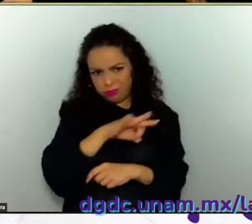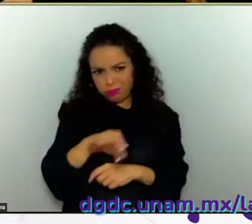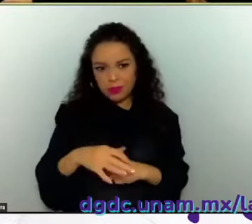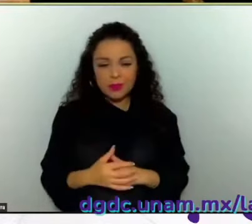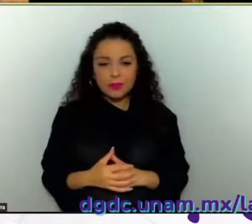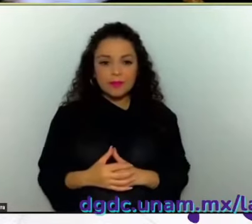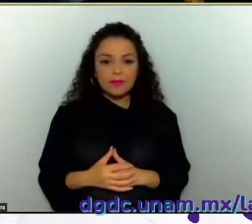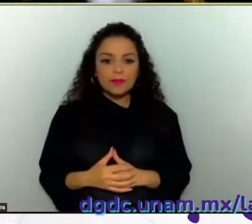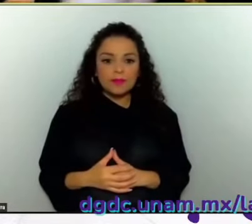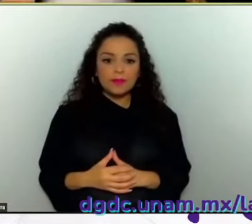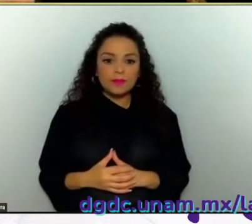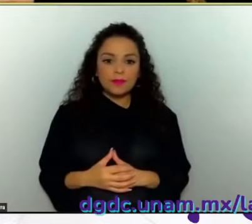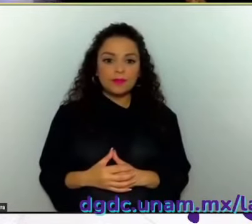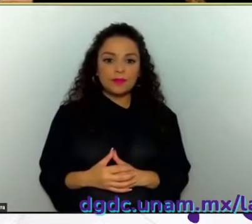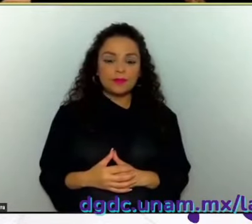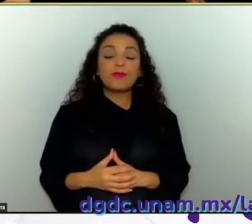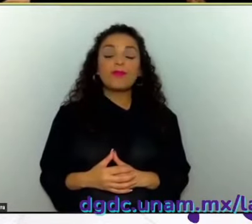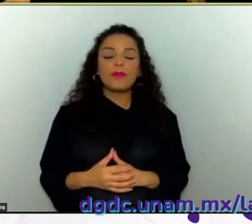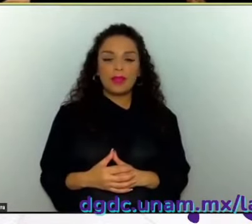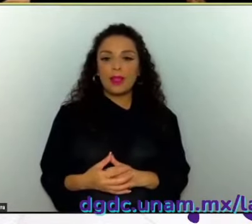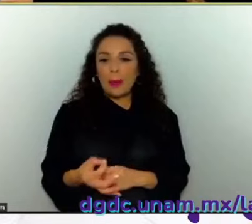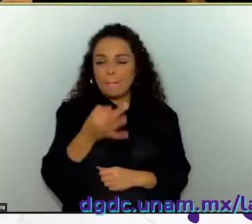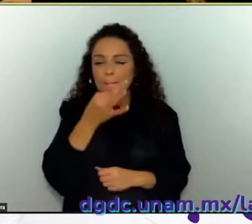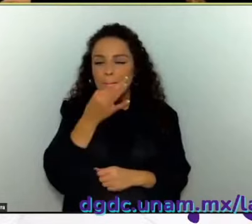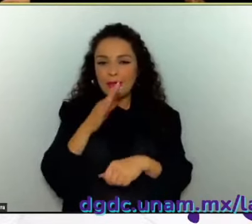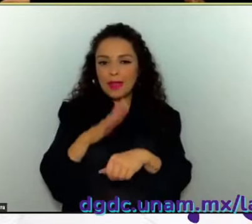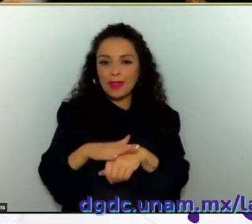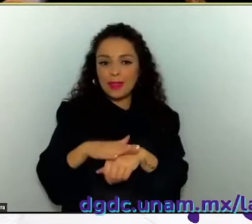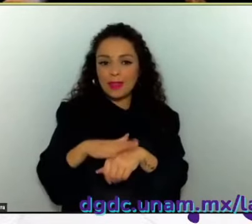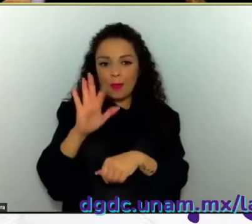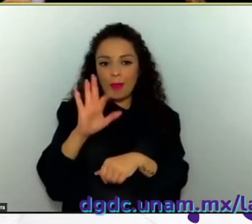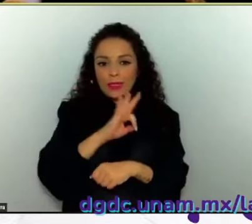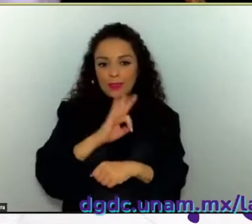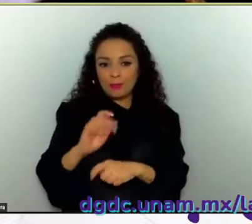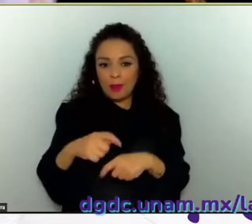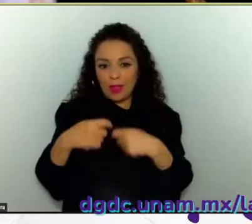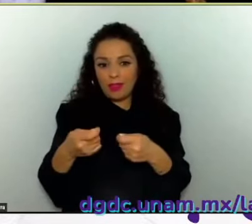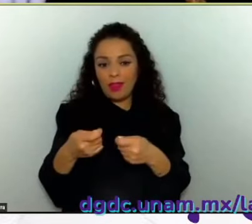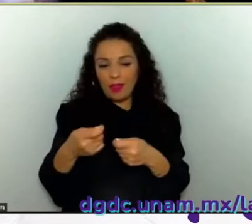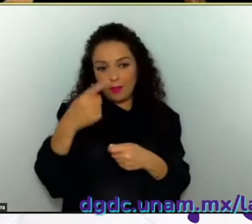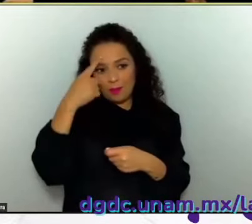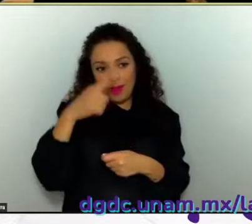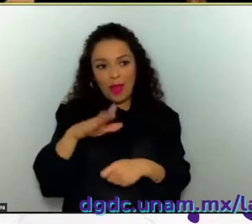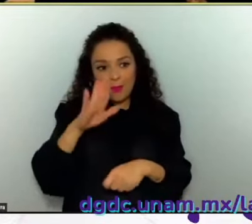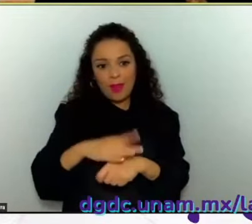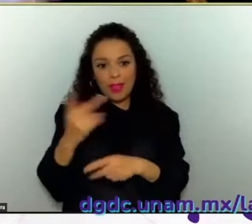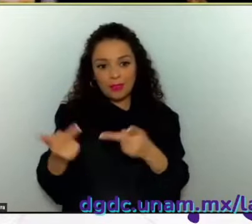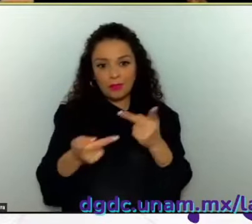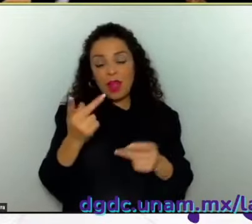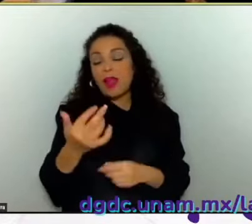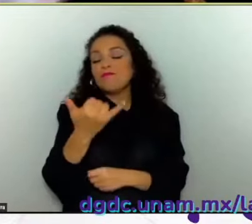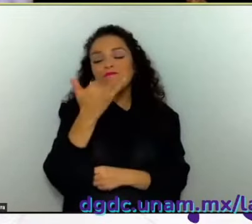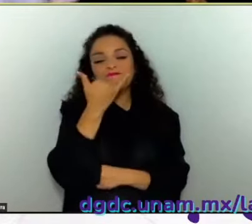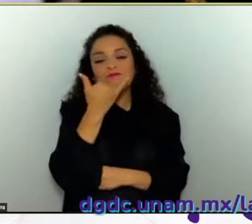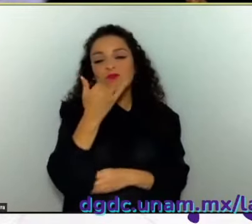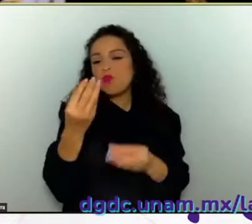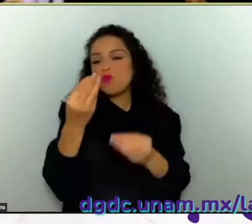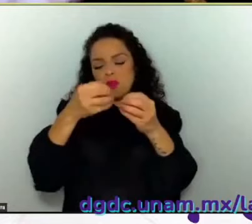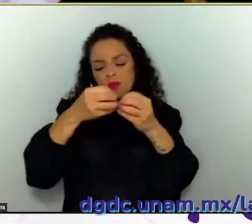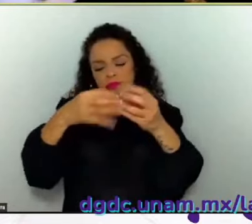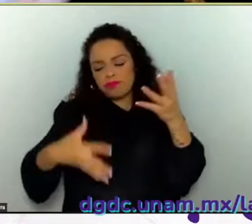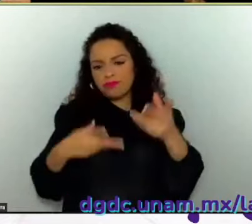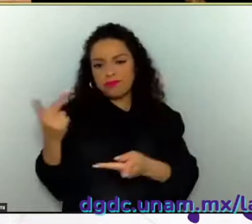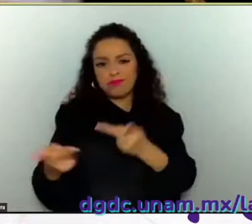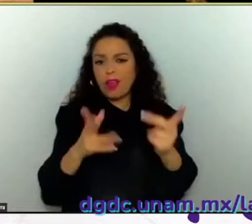Nos están dando unos minutitos más para terminar con todas las preguntas. No vamos a terminar con todas, lo advierto, perdón, pero vamos a intentar